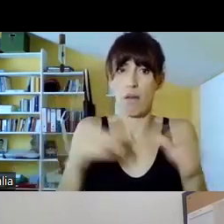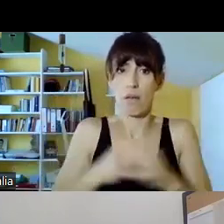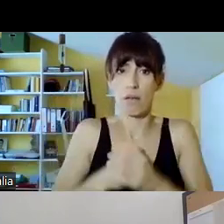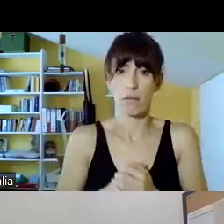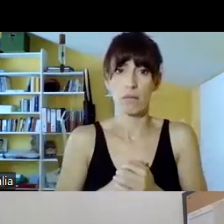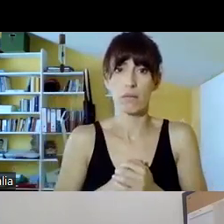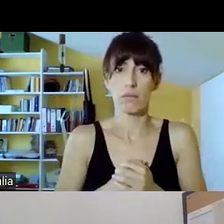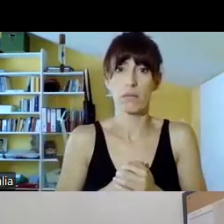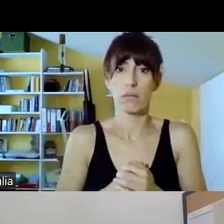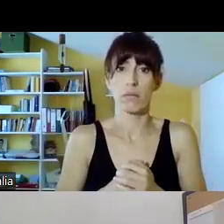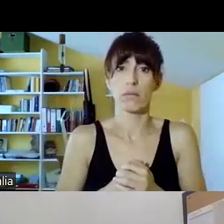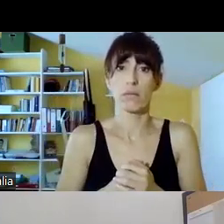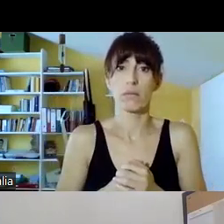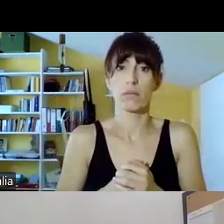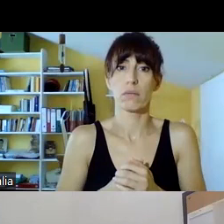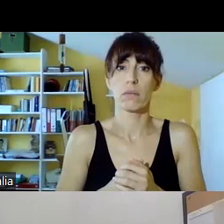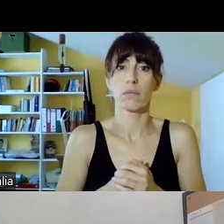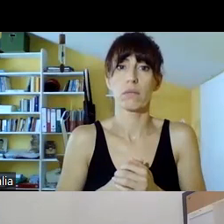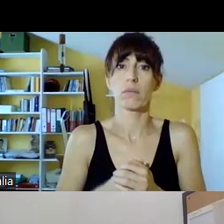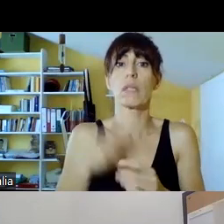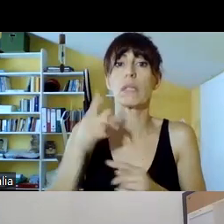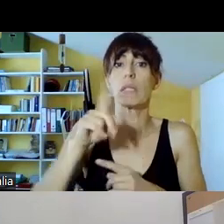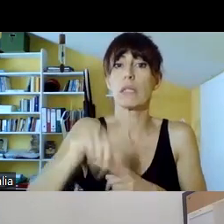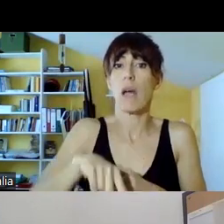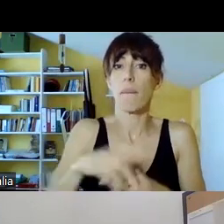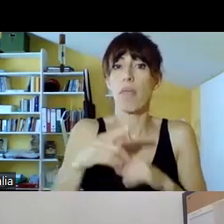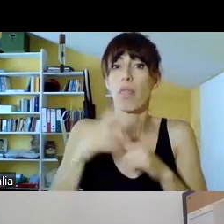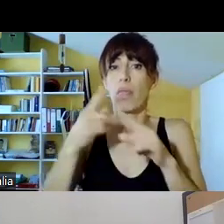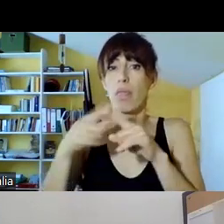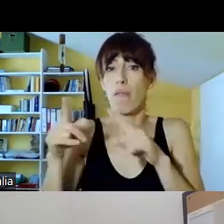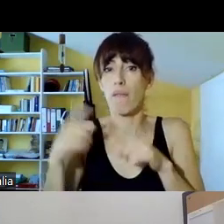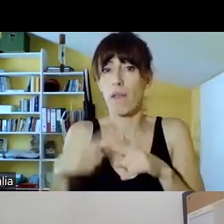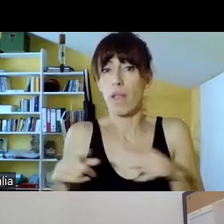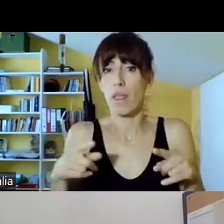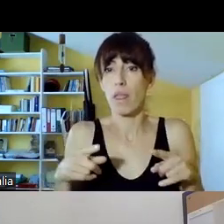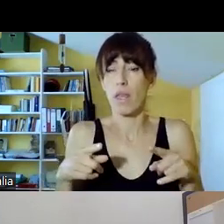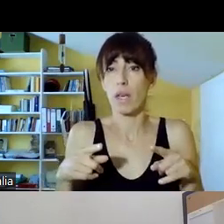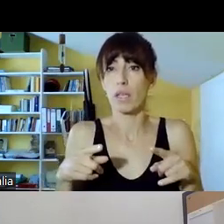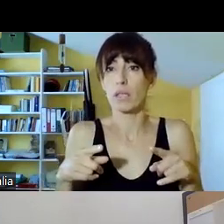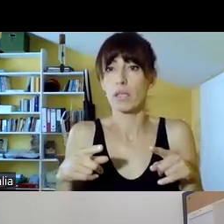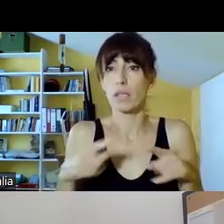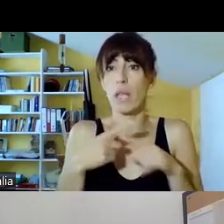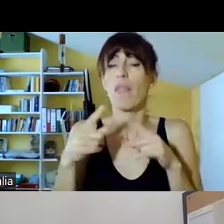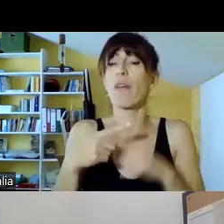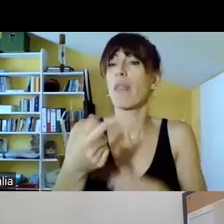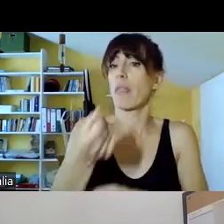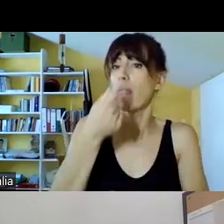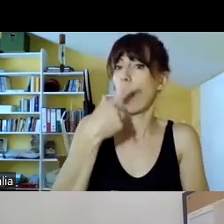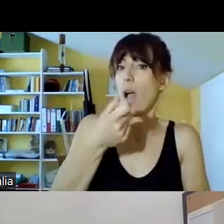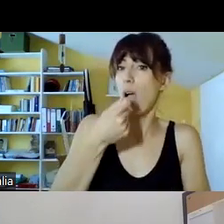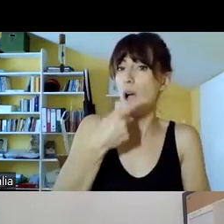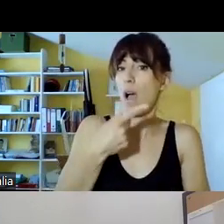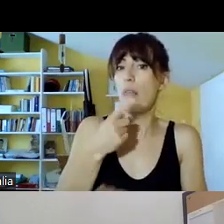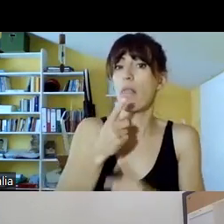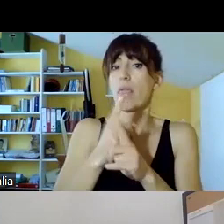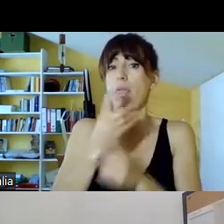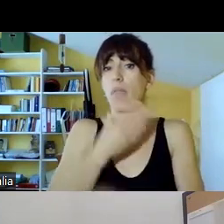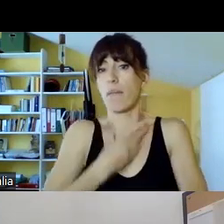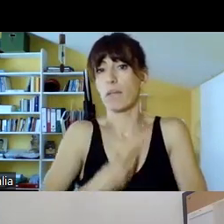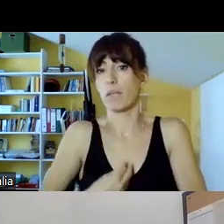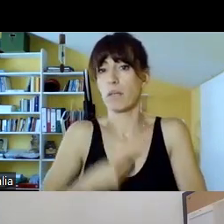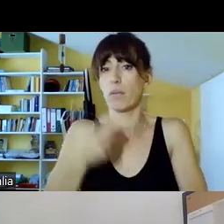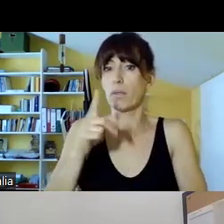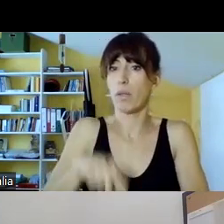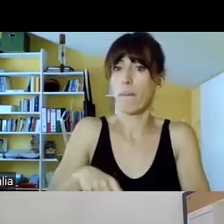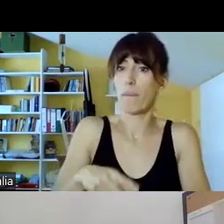Asimismo, existen diferencias en la prescripción de ansiolíticos. Sin embargo, en la prescripción